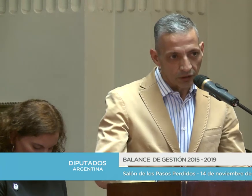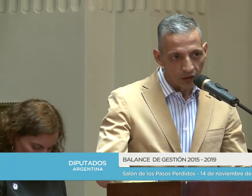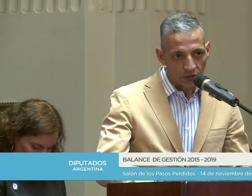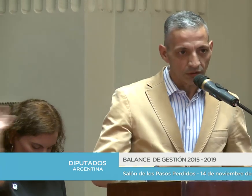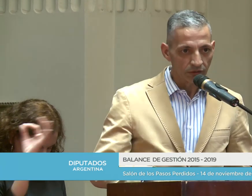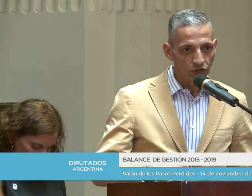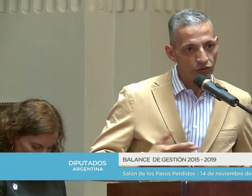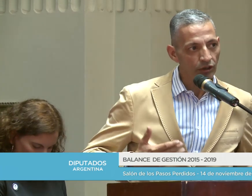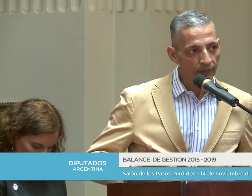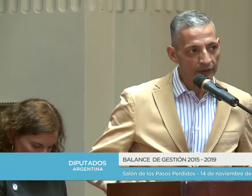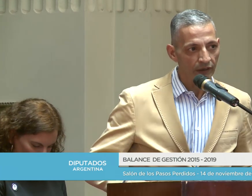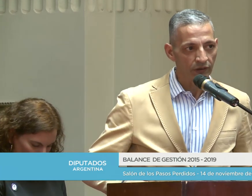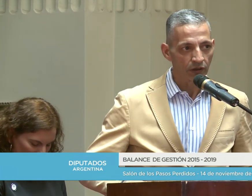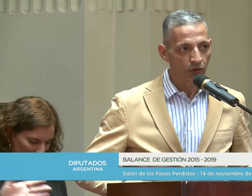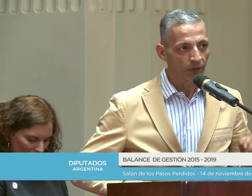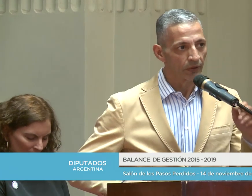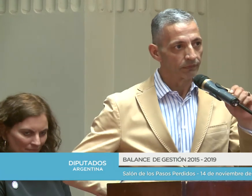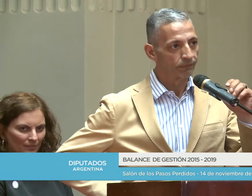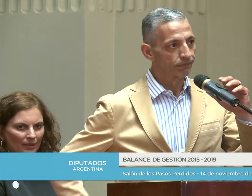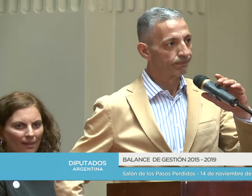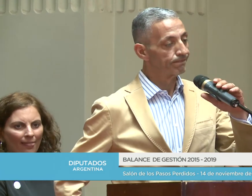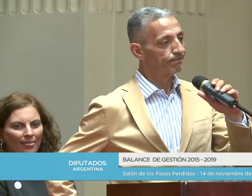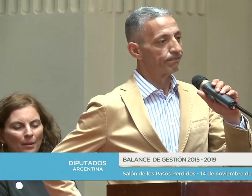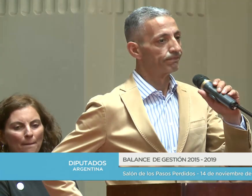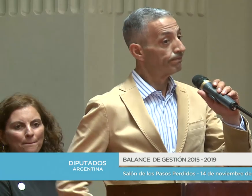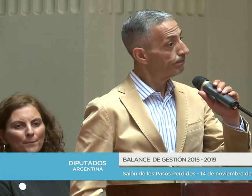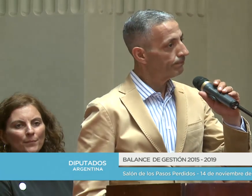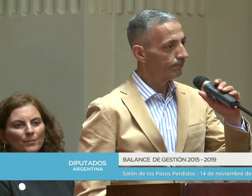de un distrito, yo soy de La Matanza, discúlpenme,